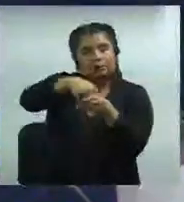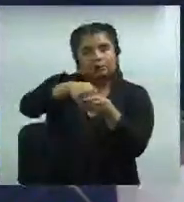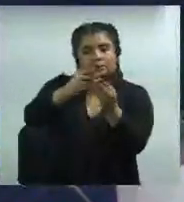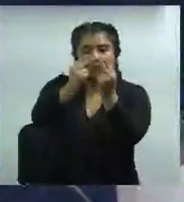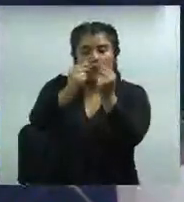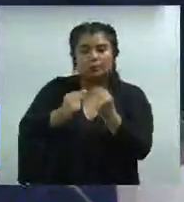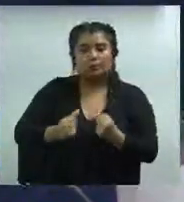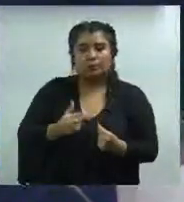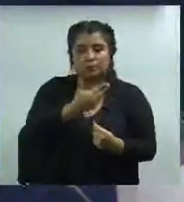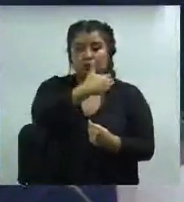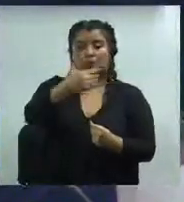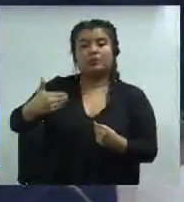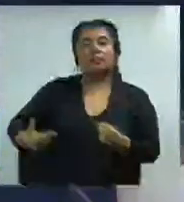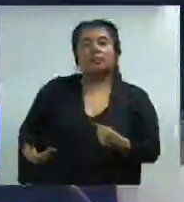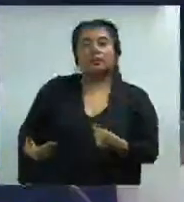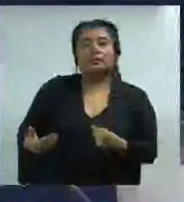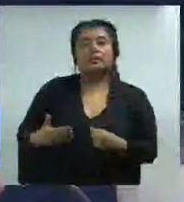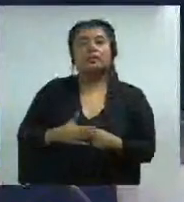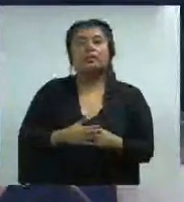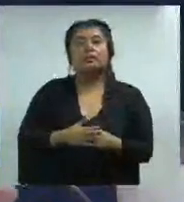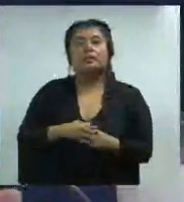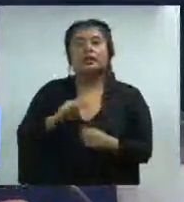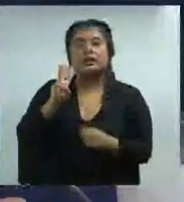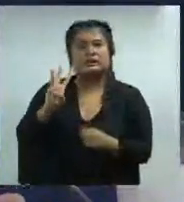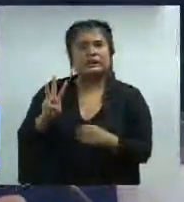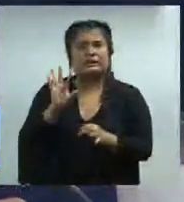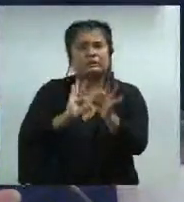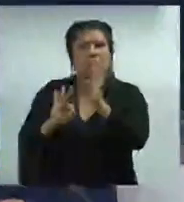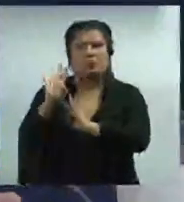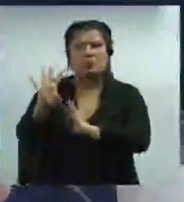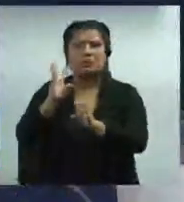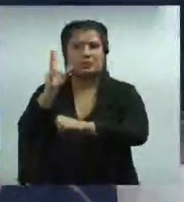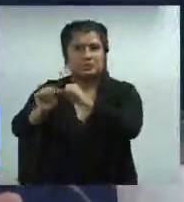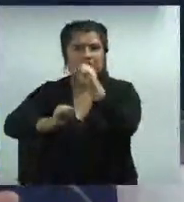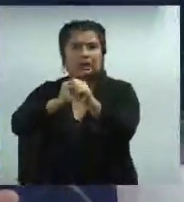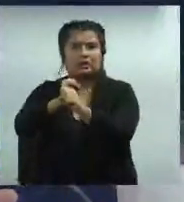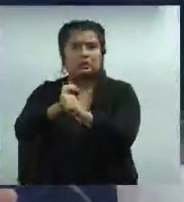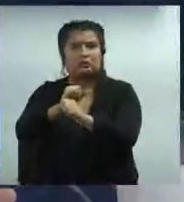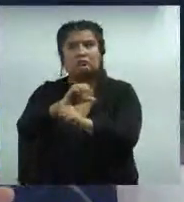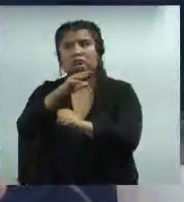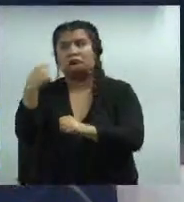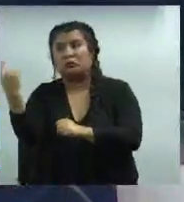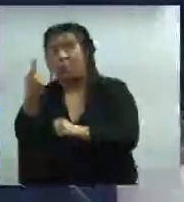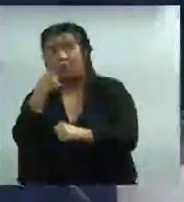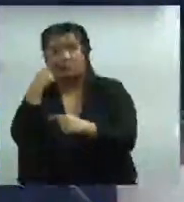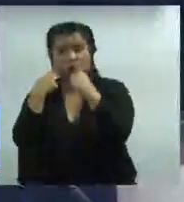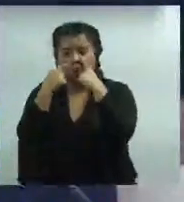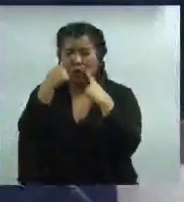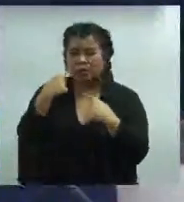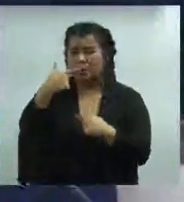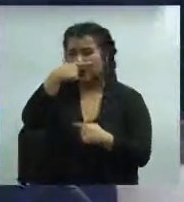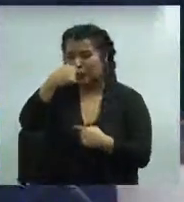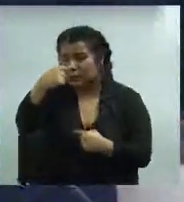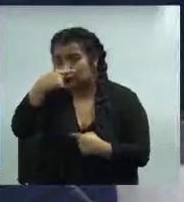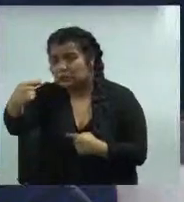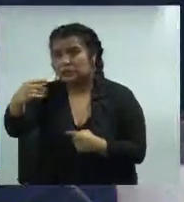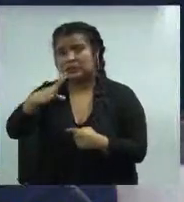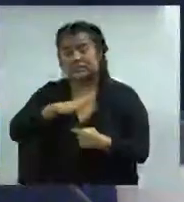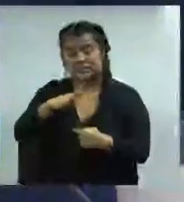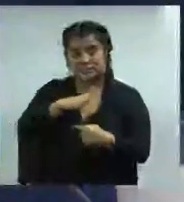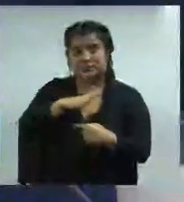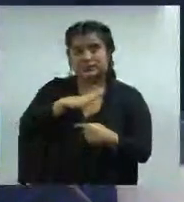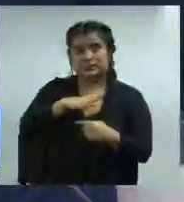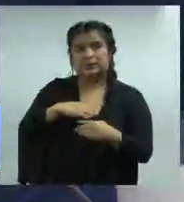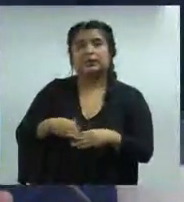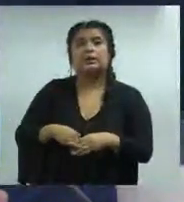un ejecutivo para que dentro de 3-4 años estemos todos llorando por la corrupción que se da